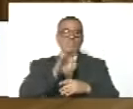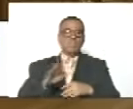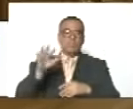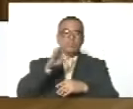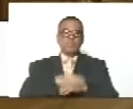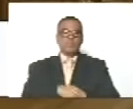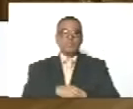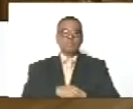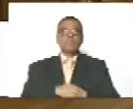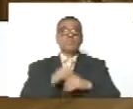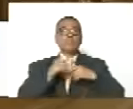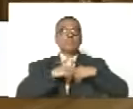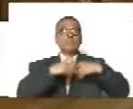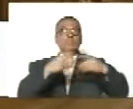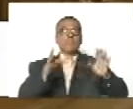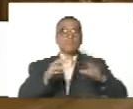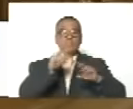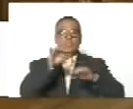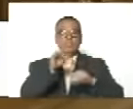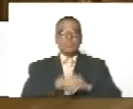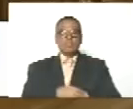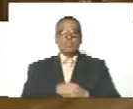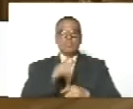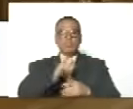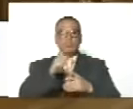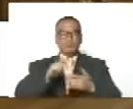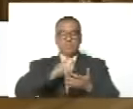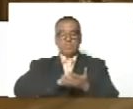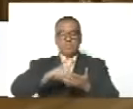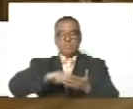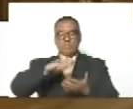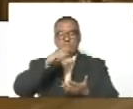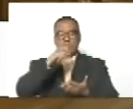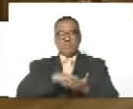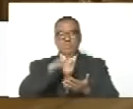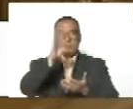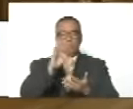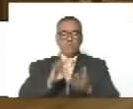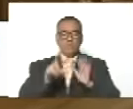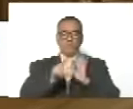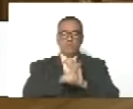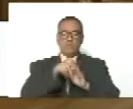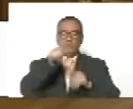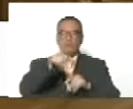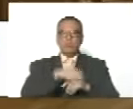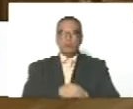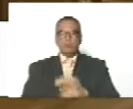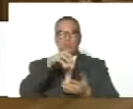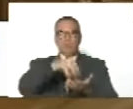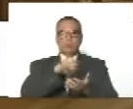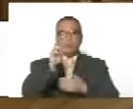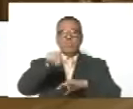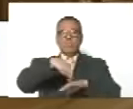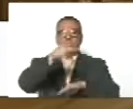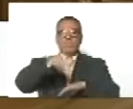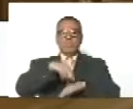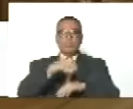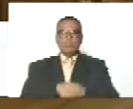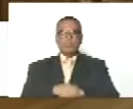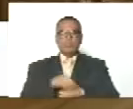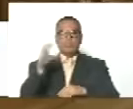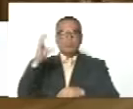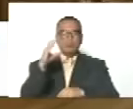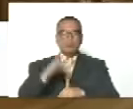de Venezuela y dar máxima difusión del mismo, dado, firmado y sellado en el Palacio Federal Legislativo, sede de la Asamblea Nacional,